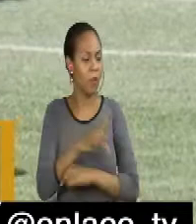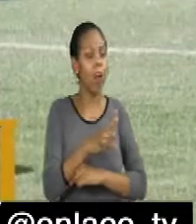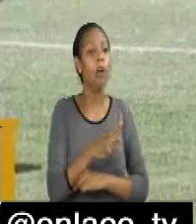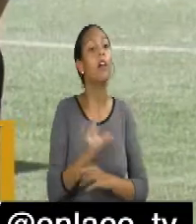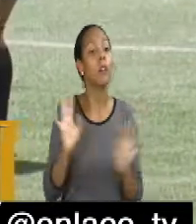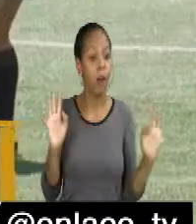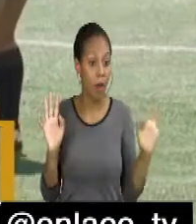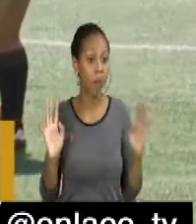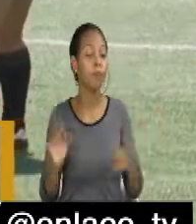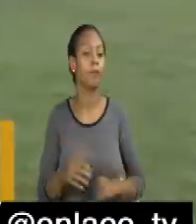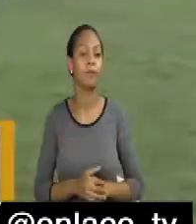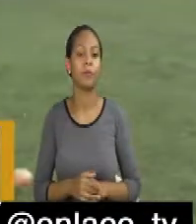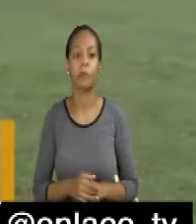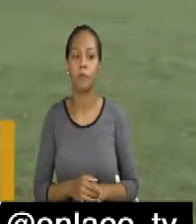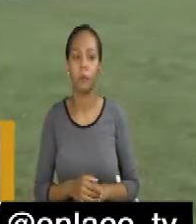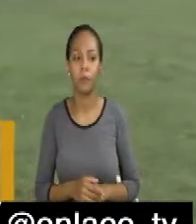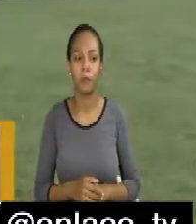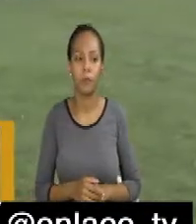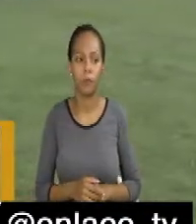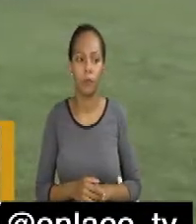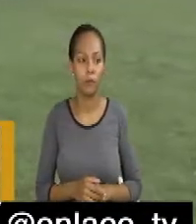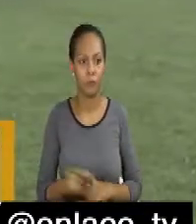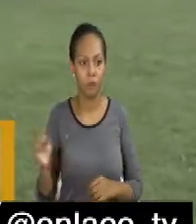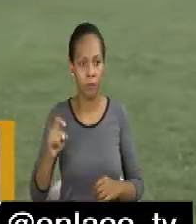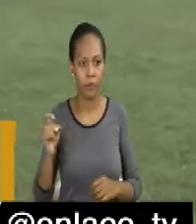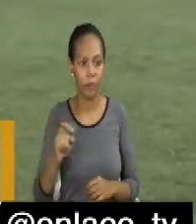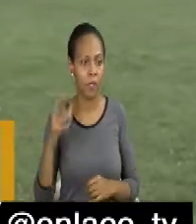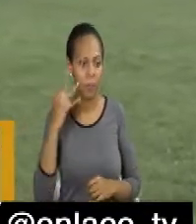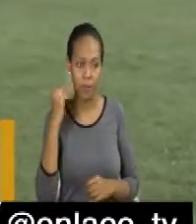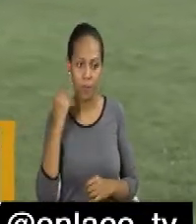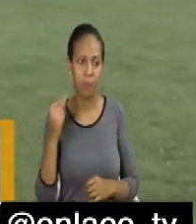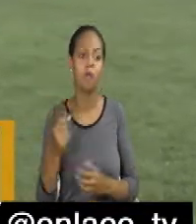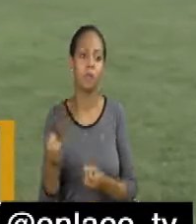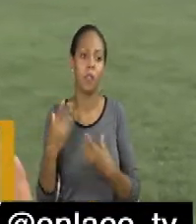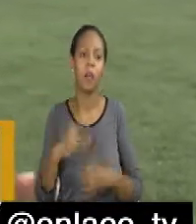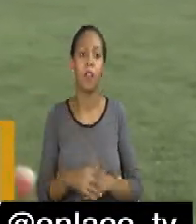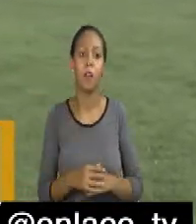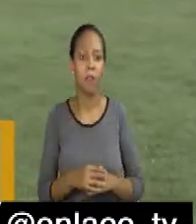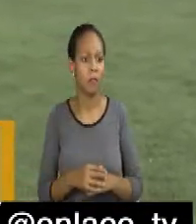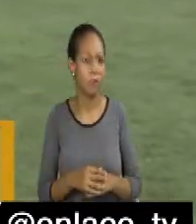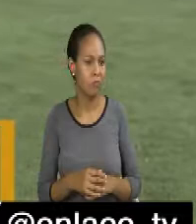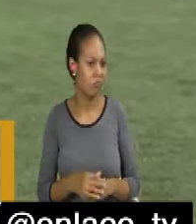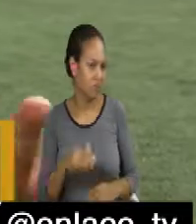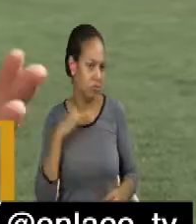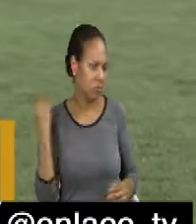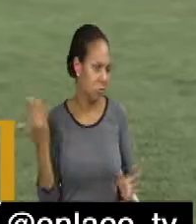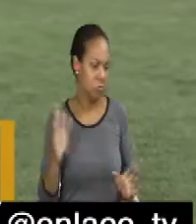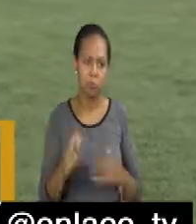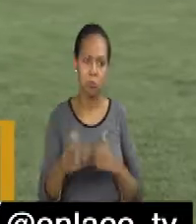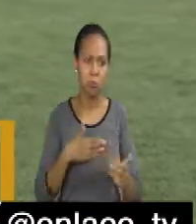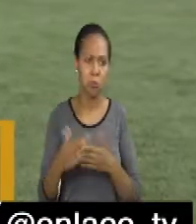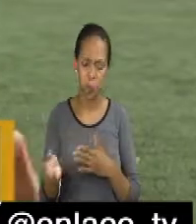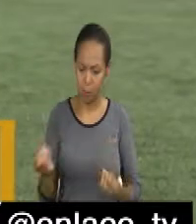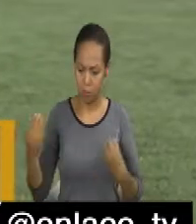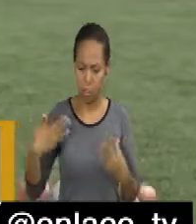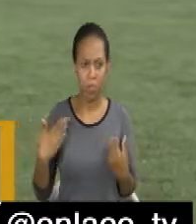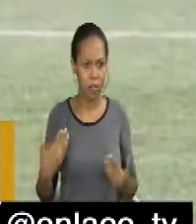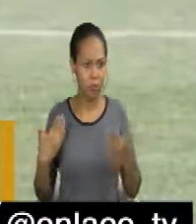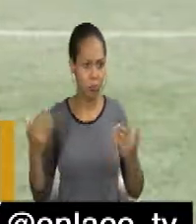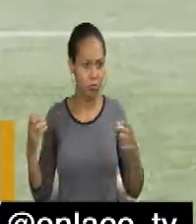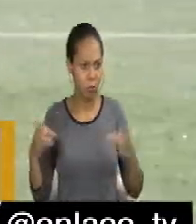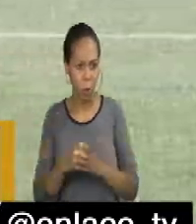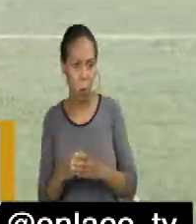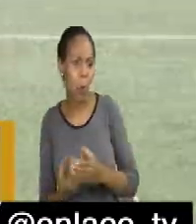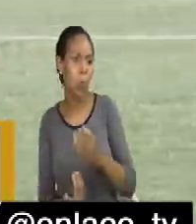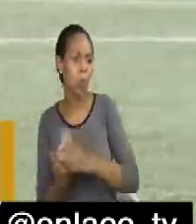Siempre pues, para ganar experiencia, siempre, aunque perdamos, eso es una ganancia para nosotras. Somos un equipo nuevo